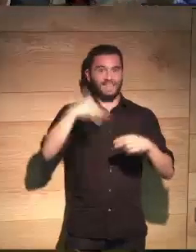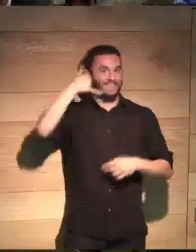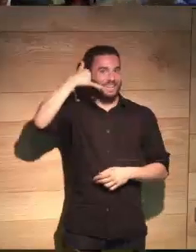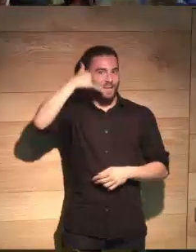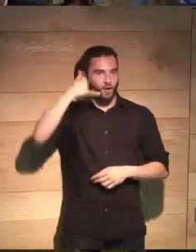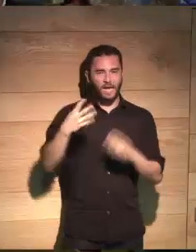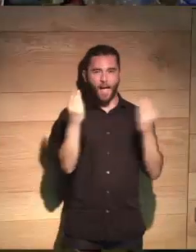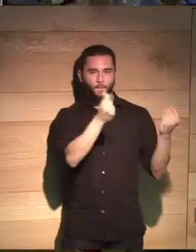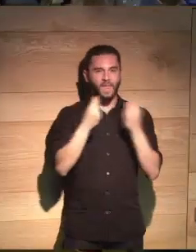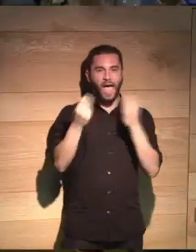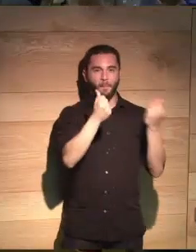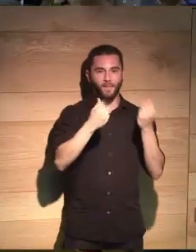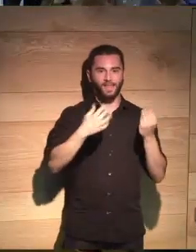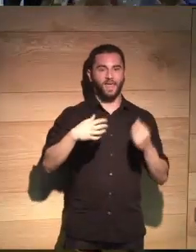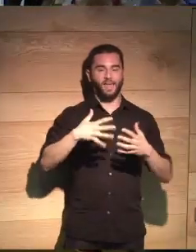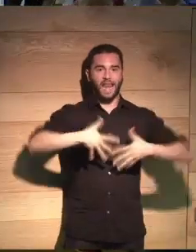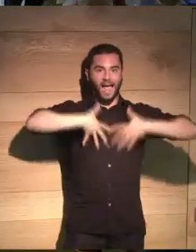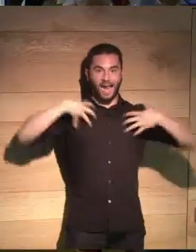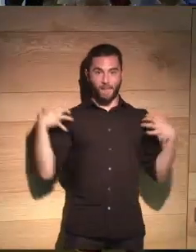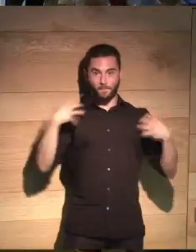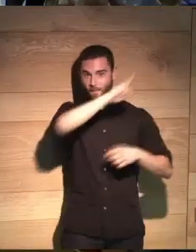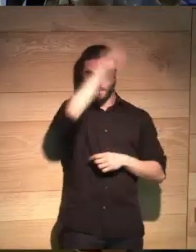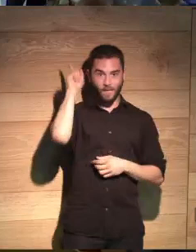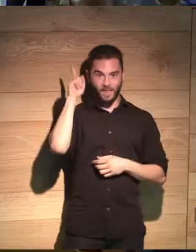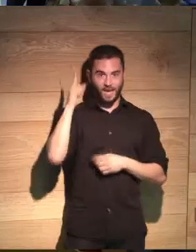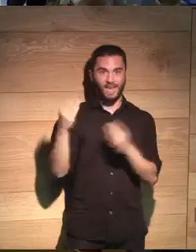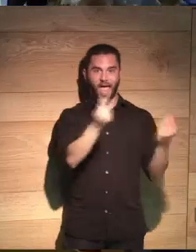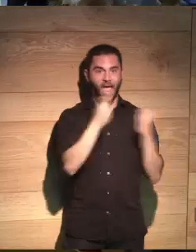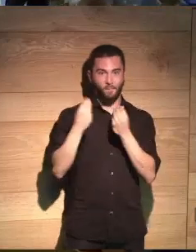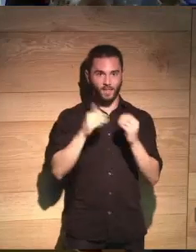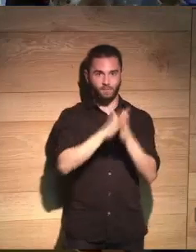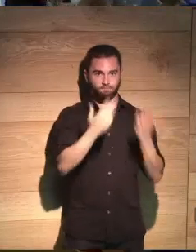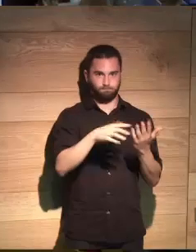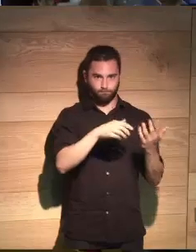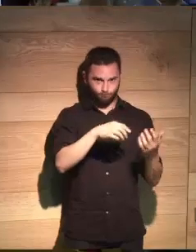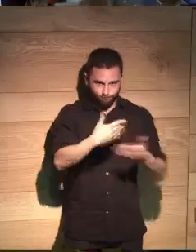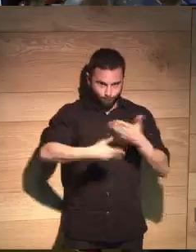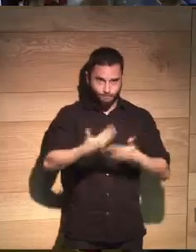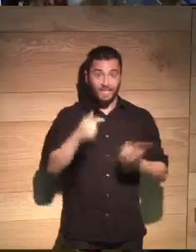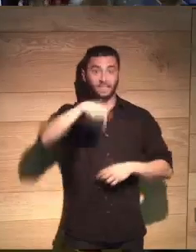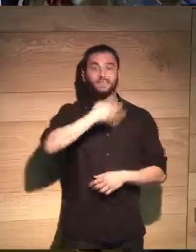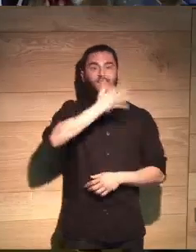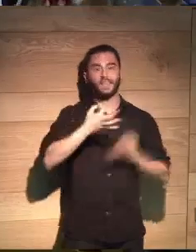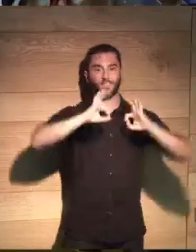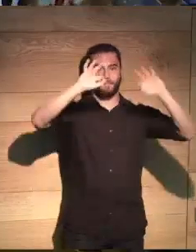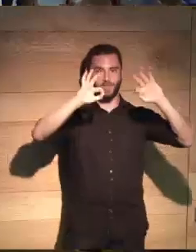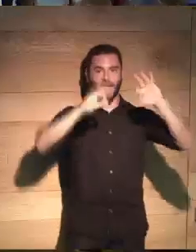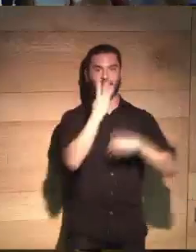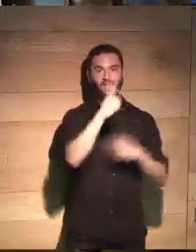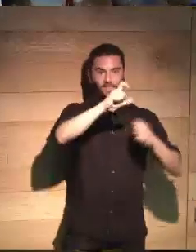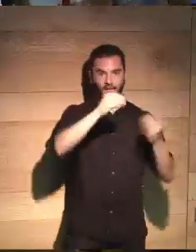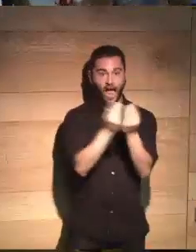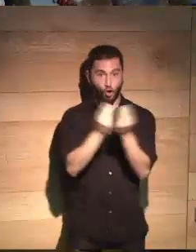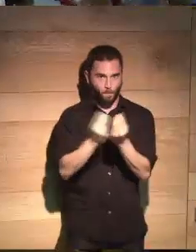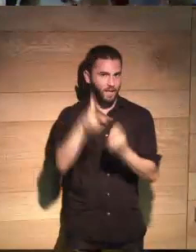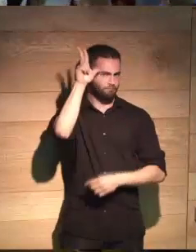edificio de la Telefónica de la Gran Vía madrileña, en el propio edificio. Para esta tarde tan especial tenemos a tres acompañantes